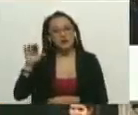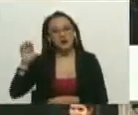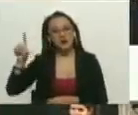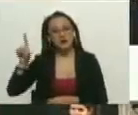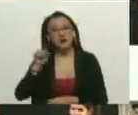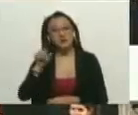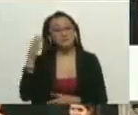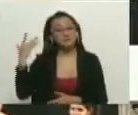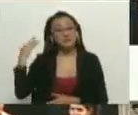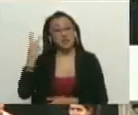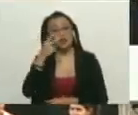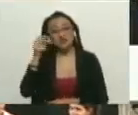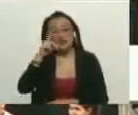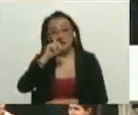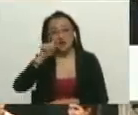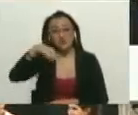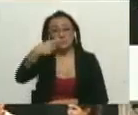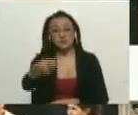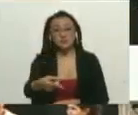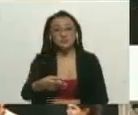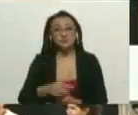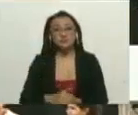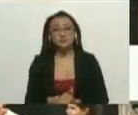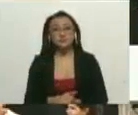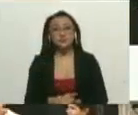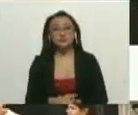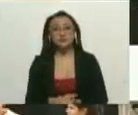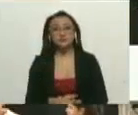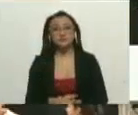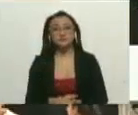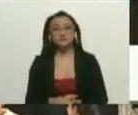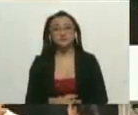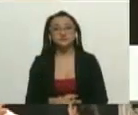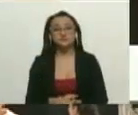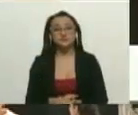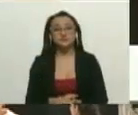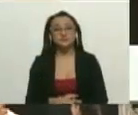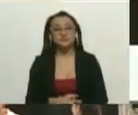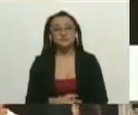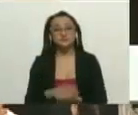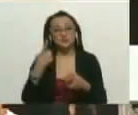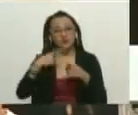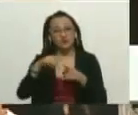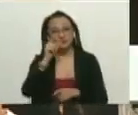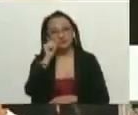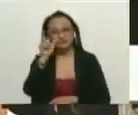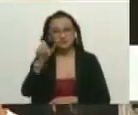luego 200 años más tarde, mi capitán, el cimarrón Andresote,